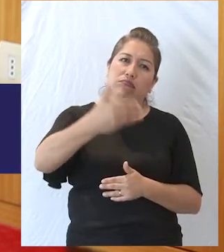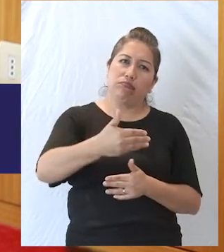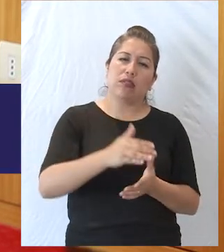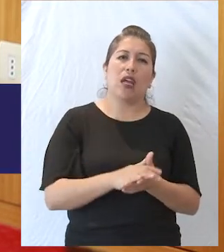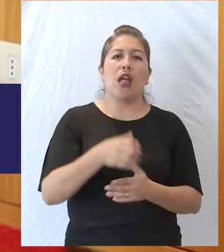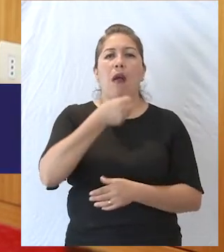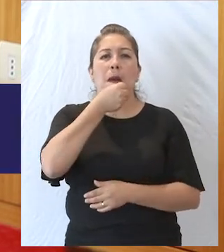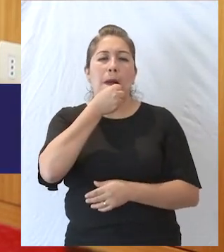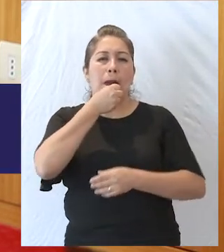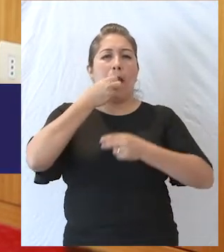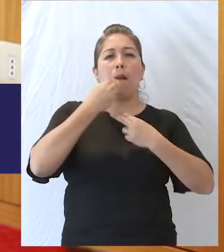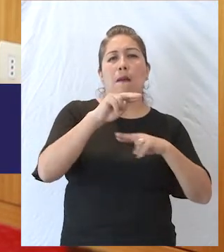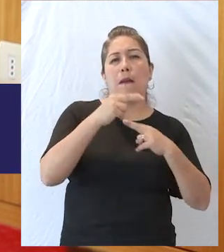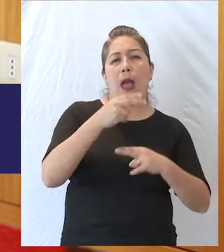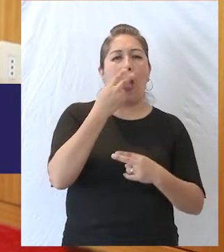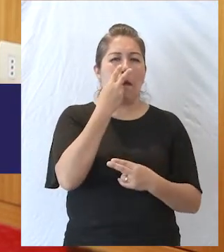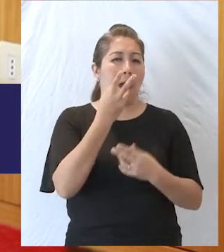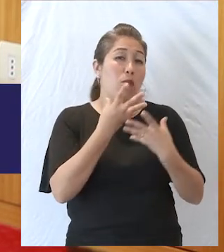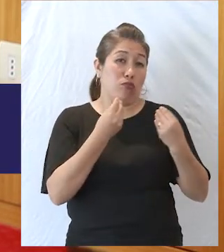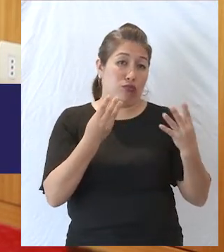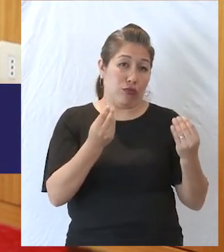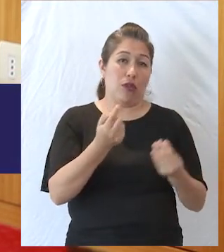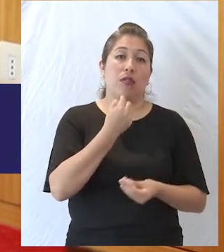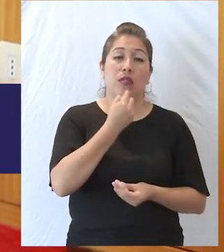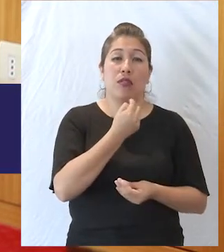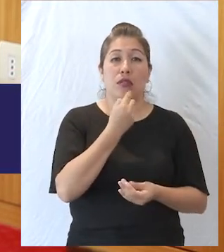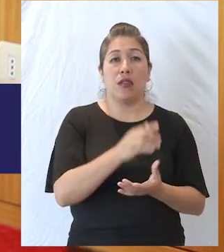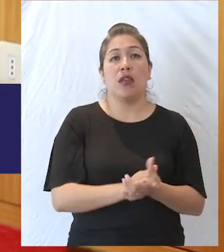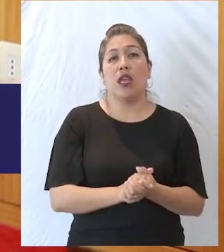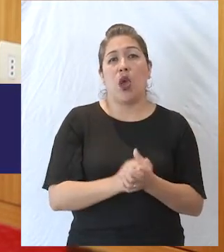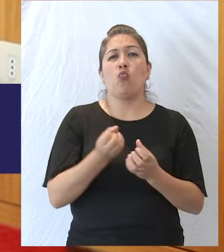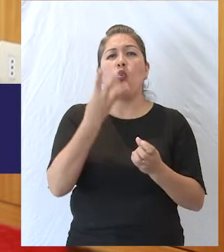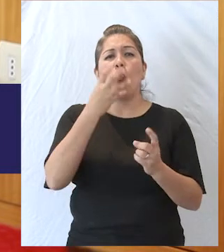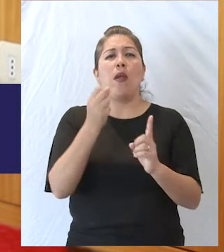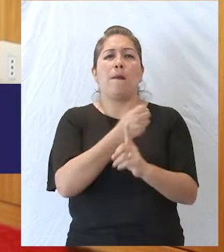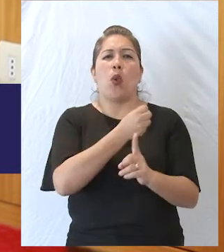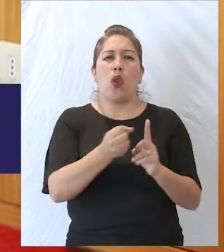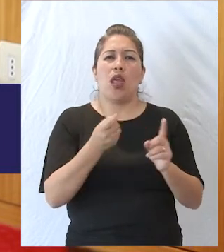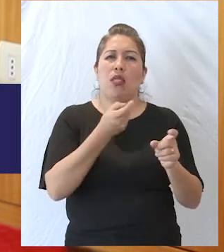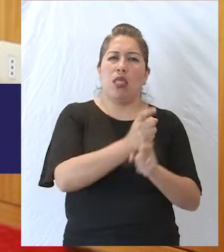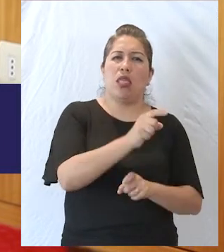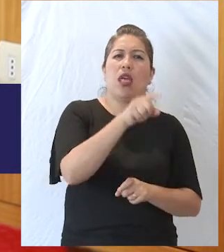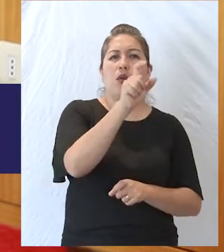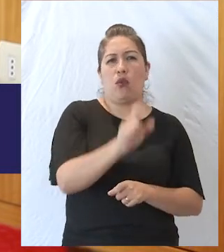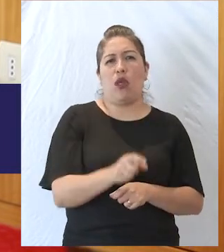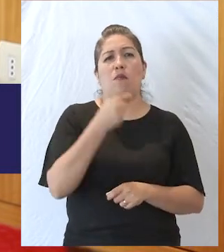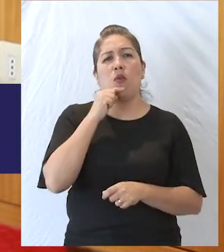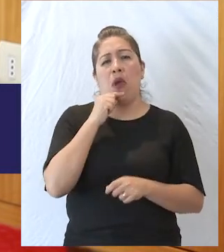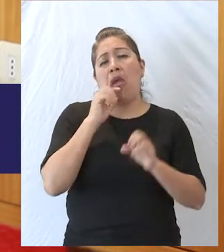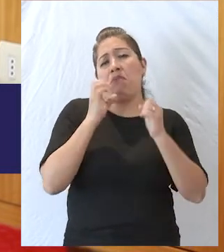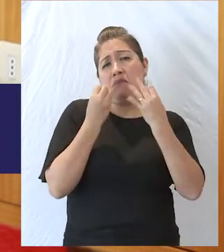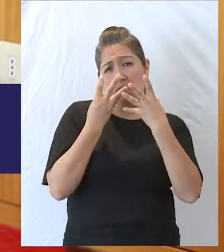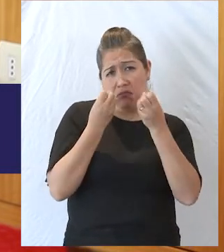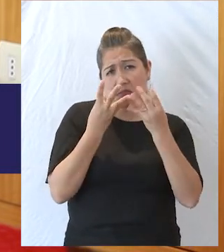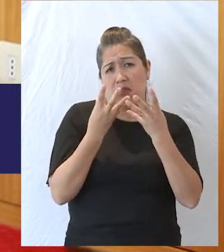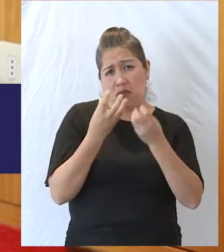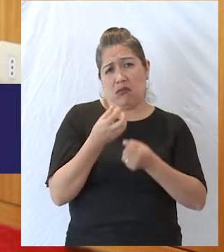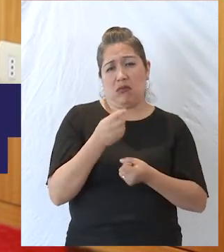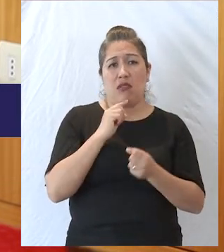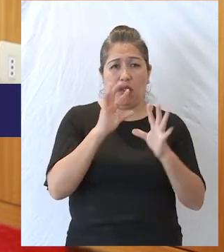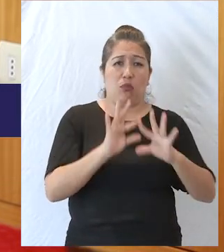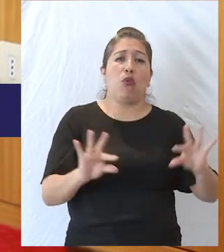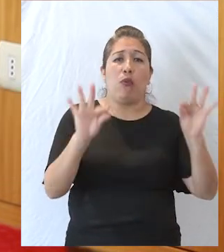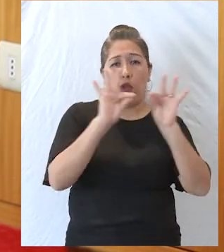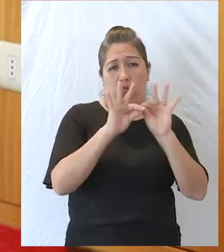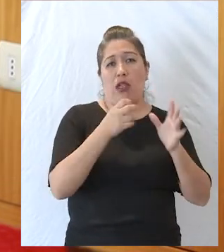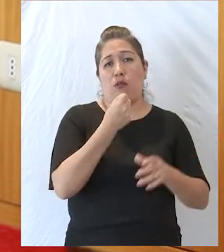Frecuentemente en los medios de comunicación escuchamos de que hay el delito de violencia contra la mujer, que me parece muy bien,